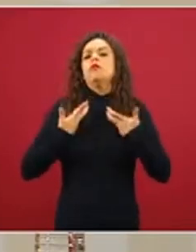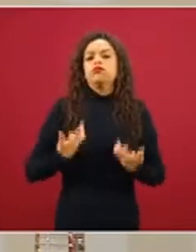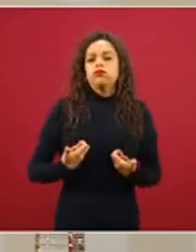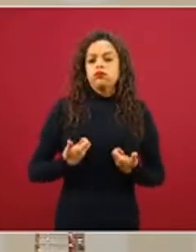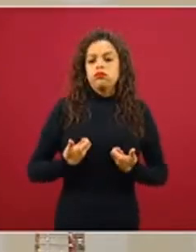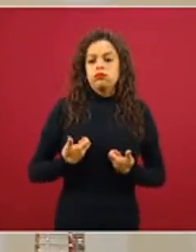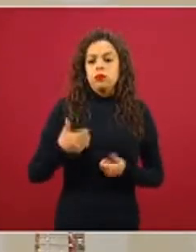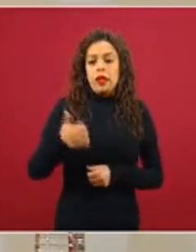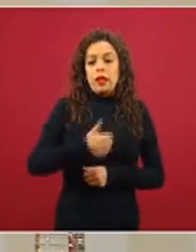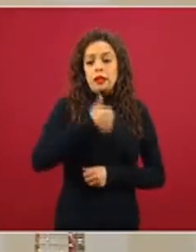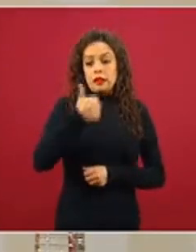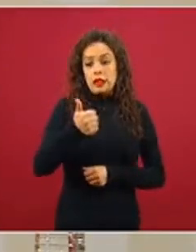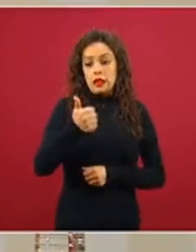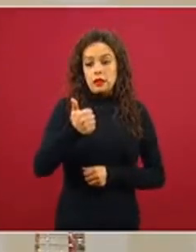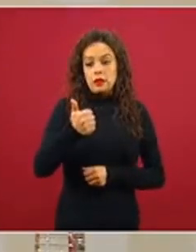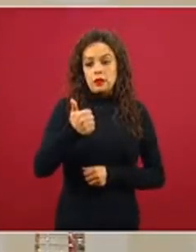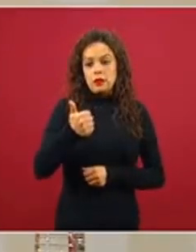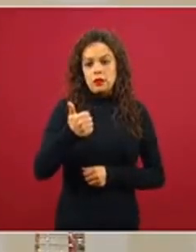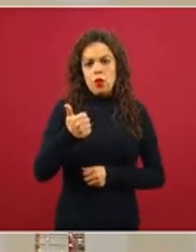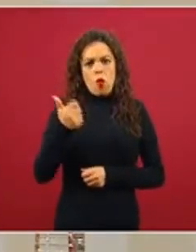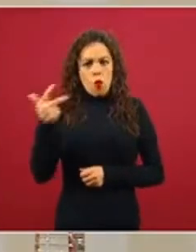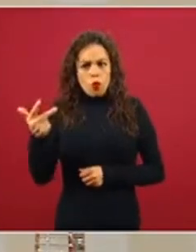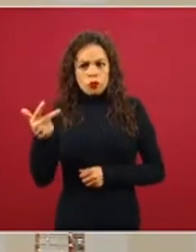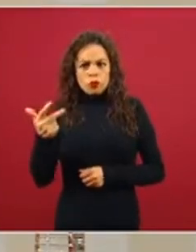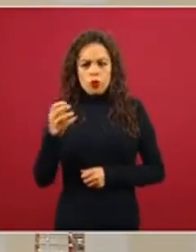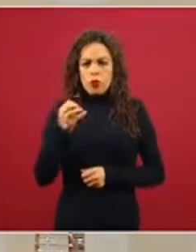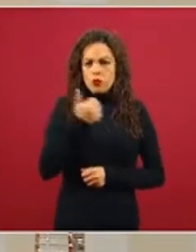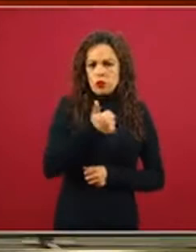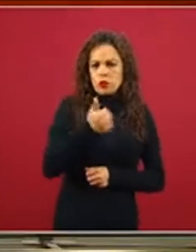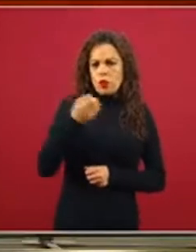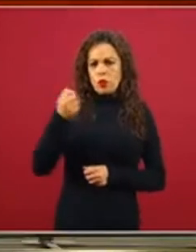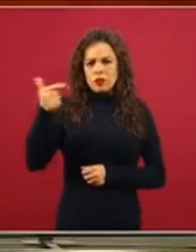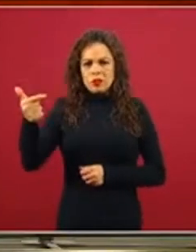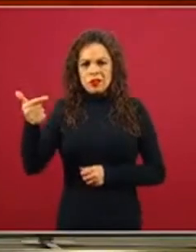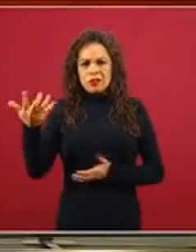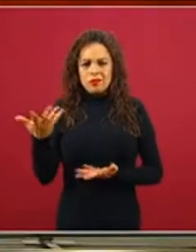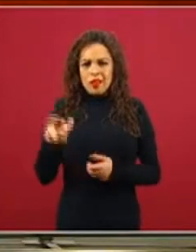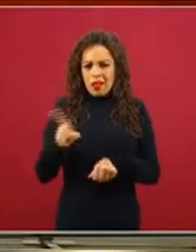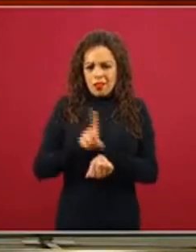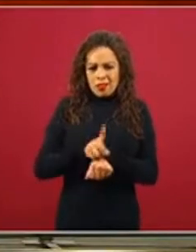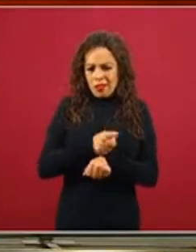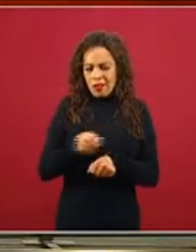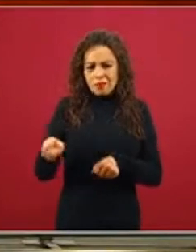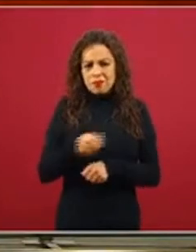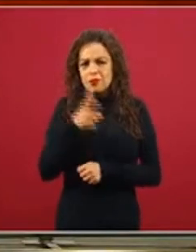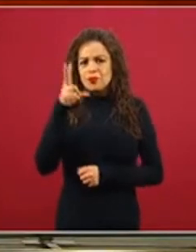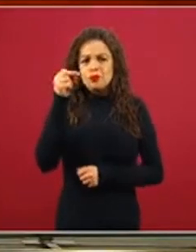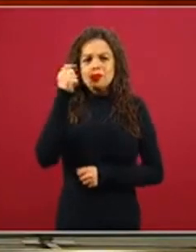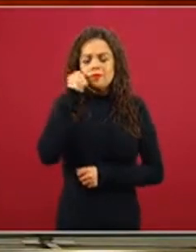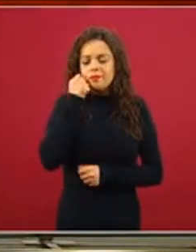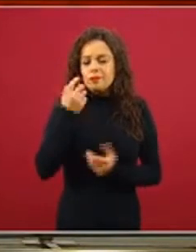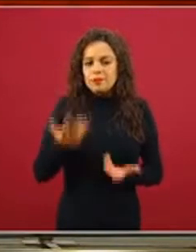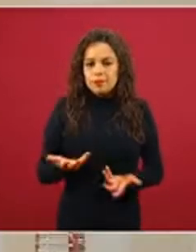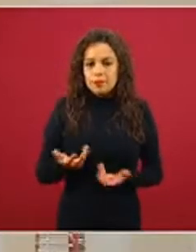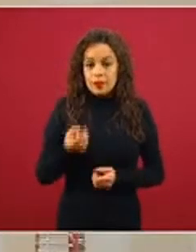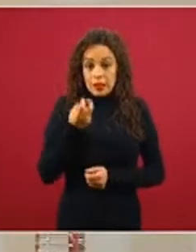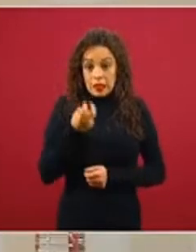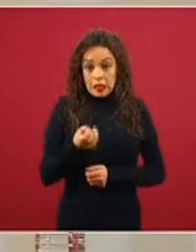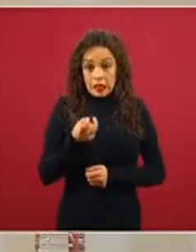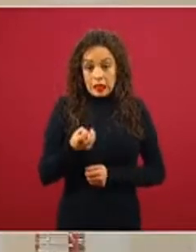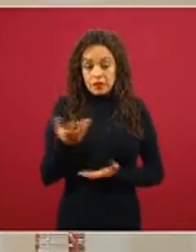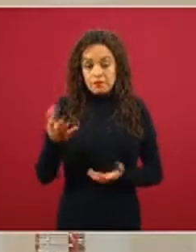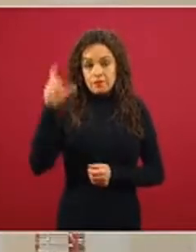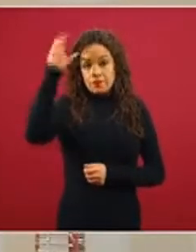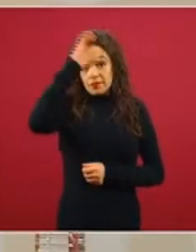y luego 6 o 7. No se preocupen, no se angustien. Esto definitivamente es las